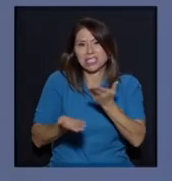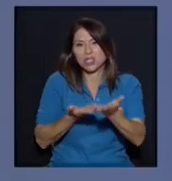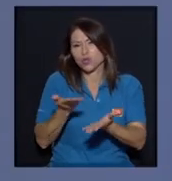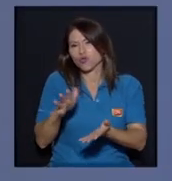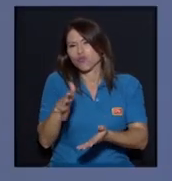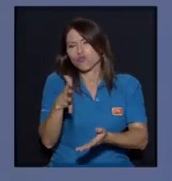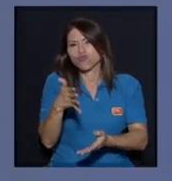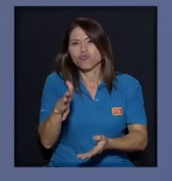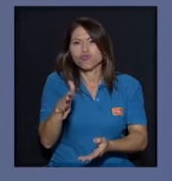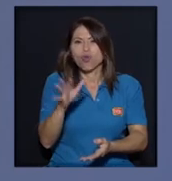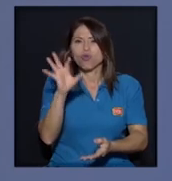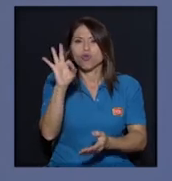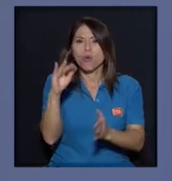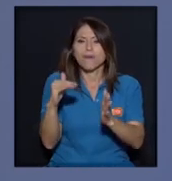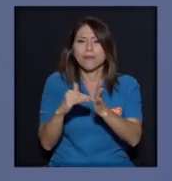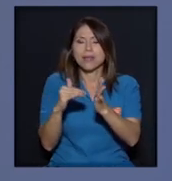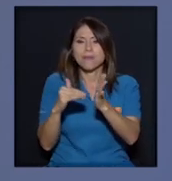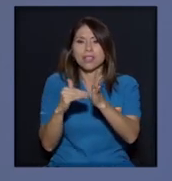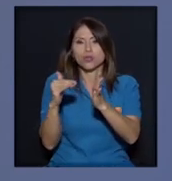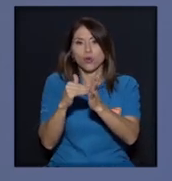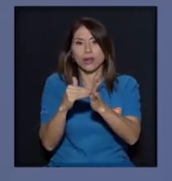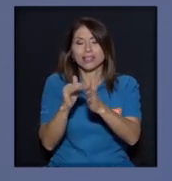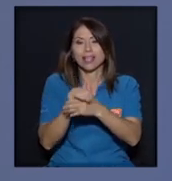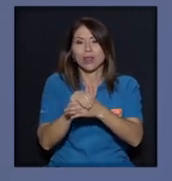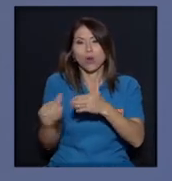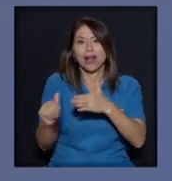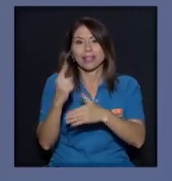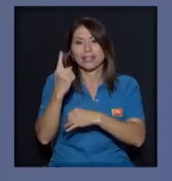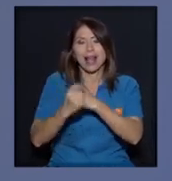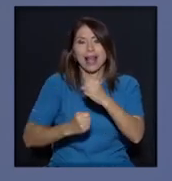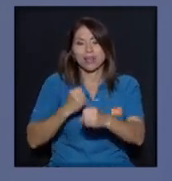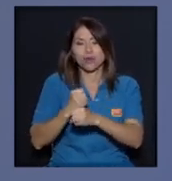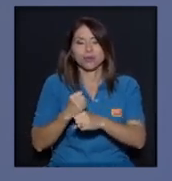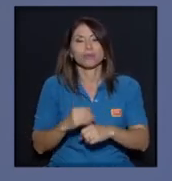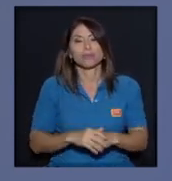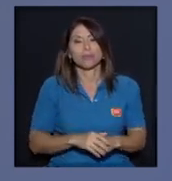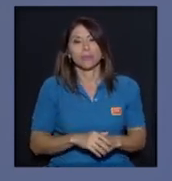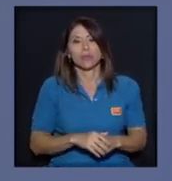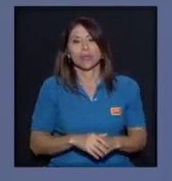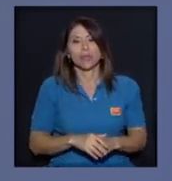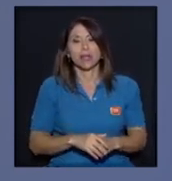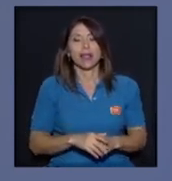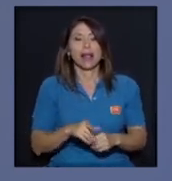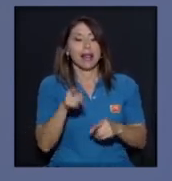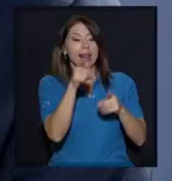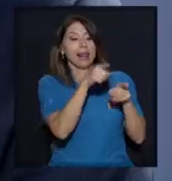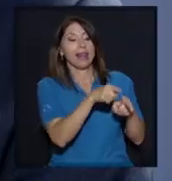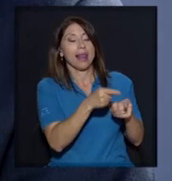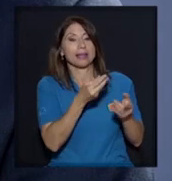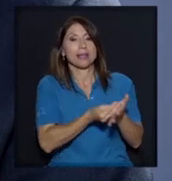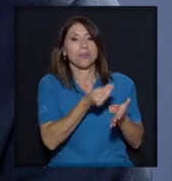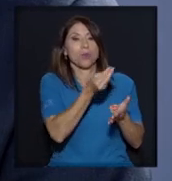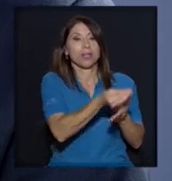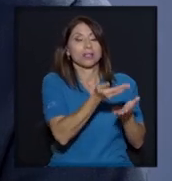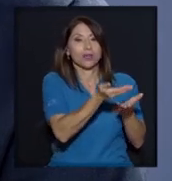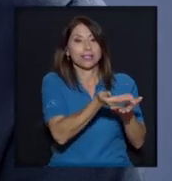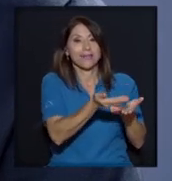los 9 mil millones de dólares al año. Las importaciones de